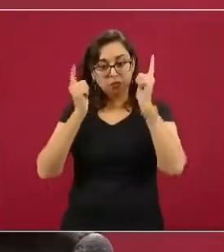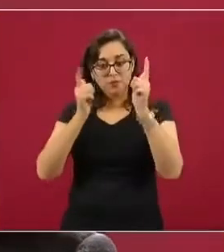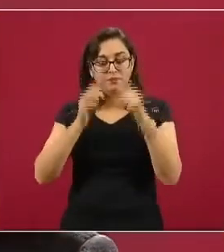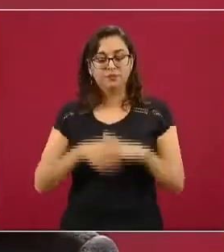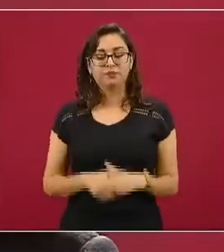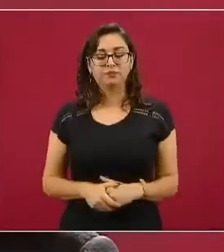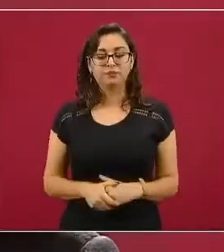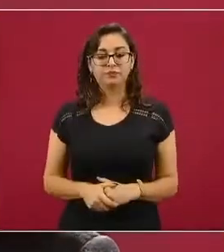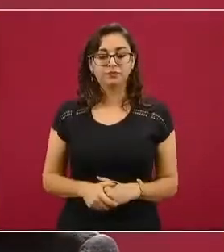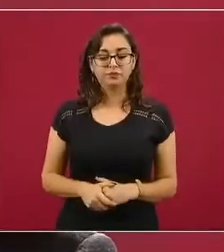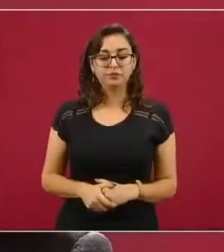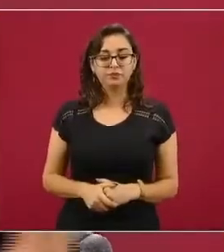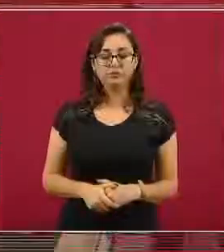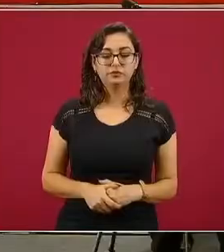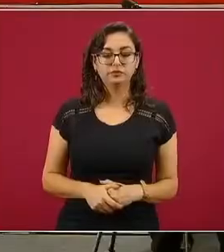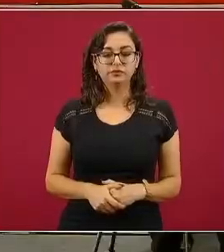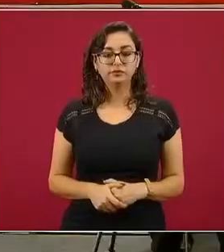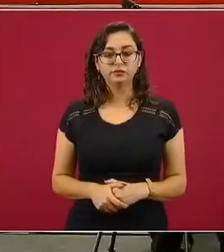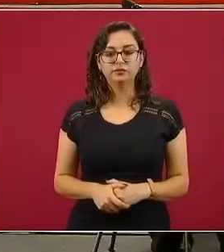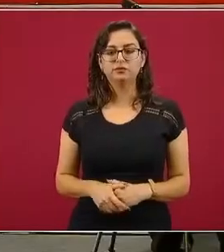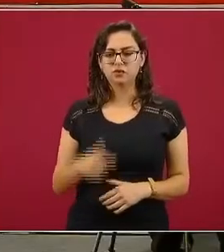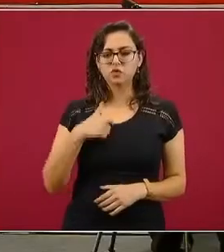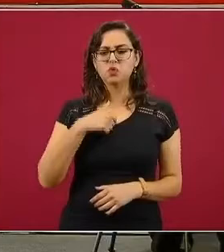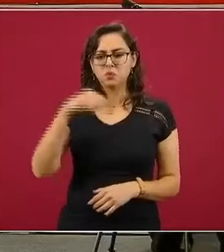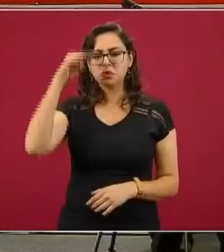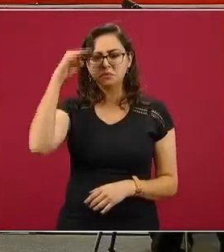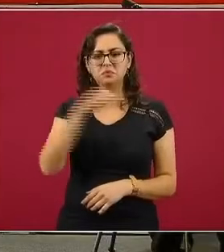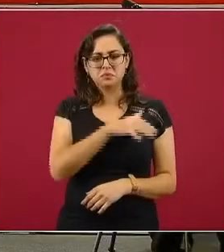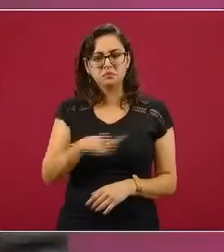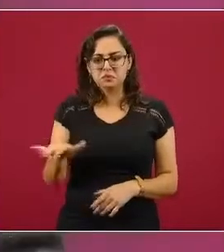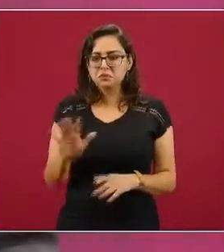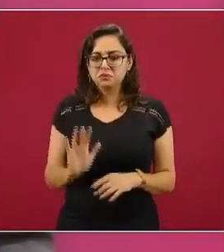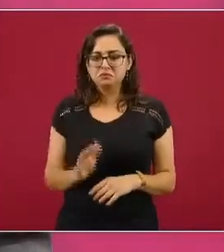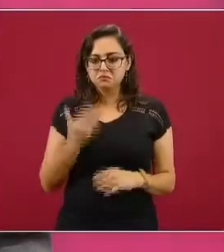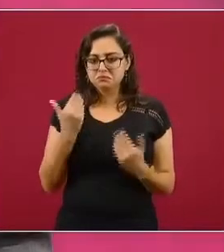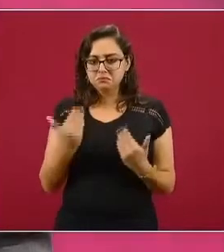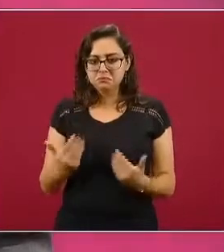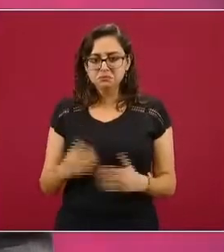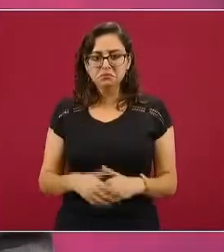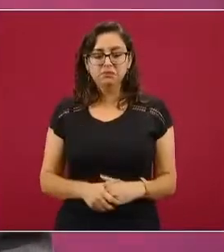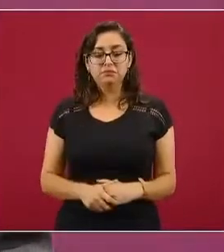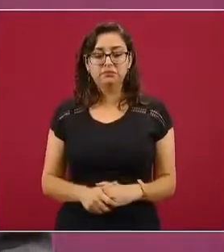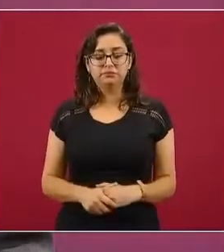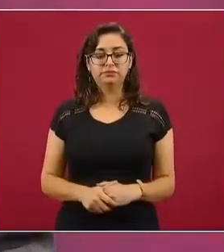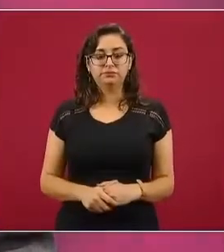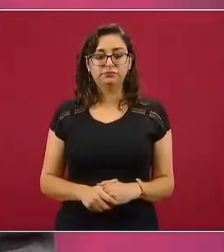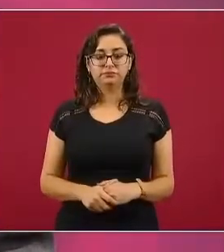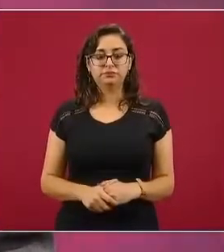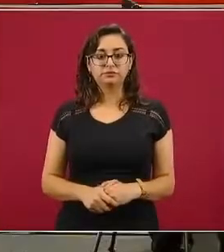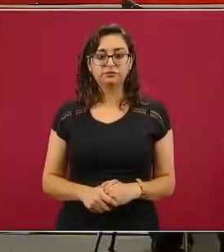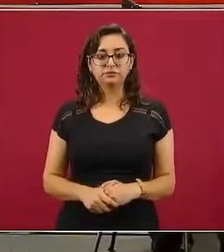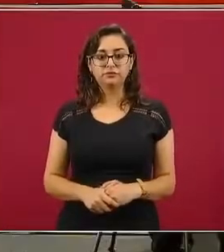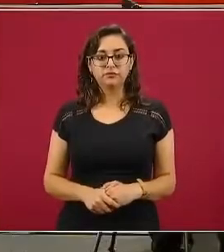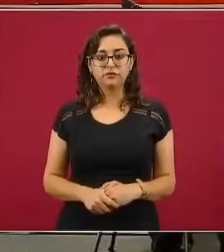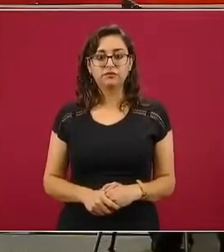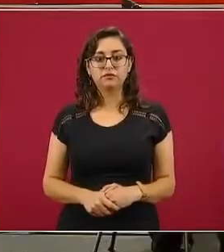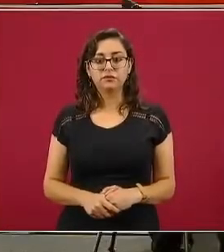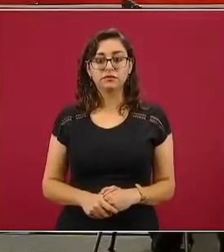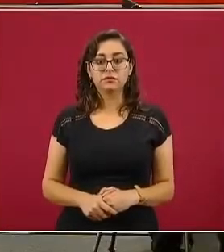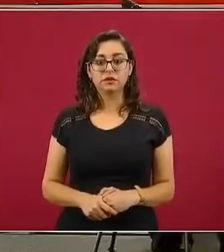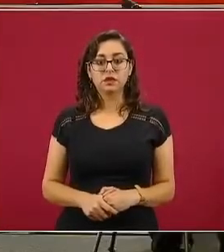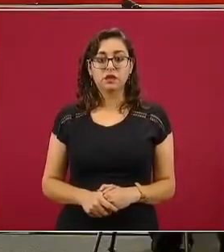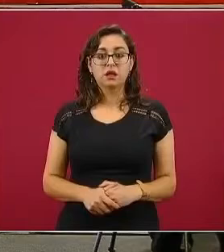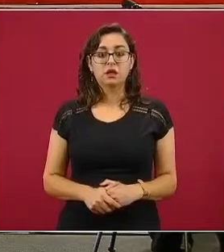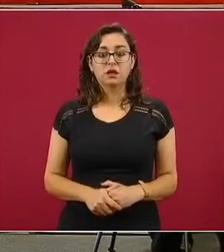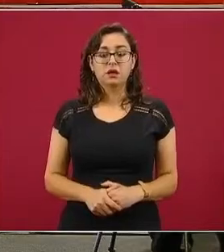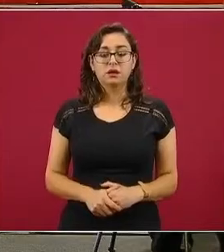específicas necesarias. Y considero que en general ha resultado bien. Ahora, sobre lo que usted decía, bueno, un elemento